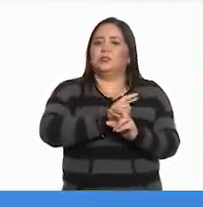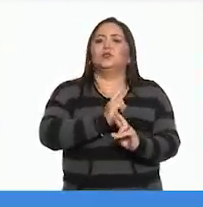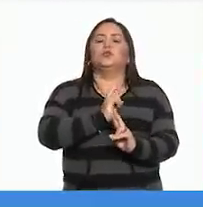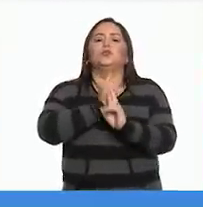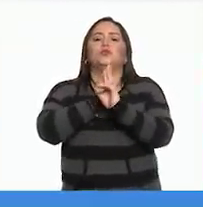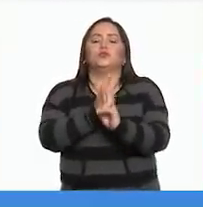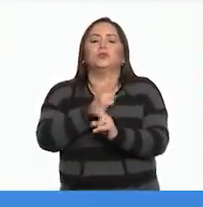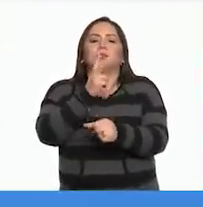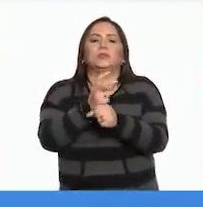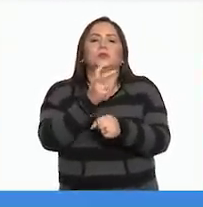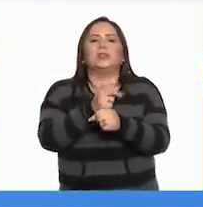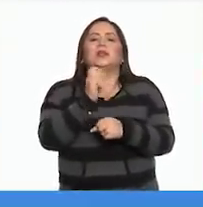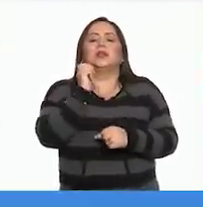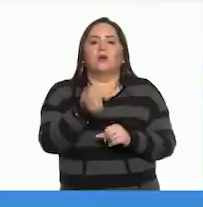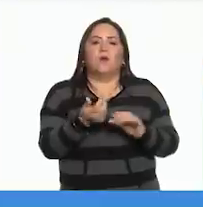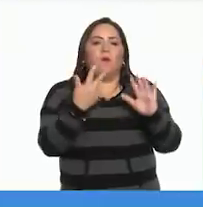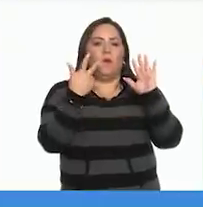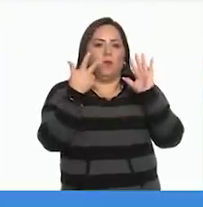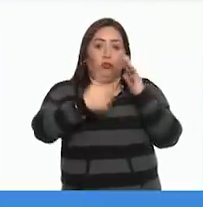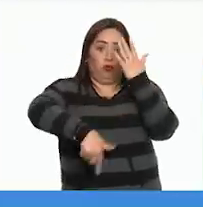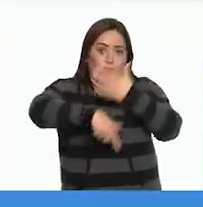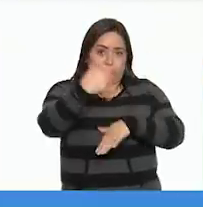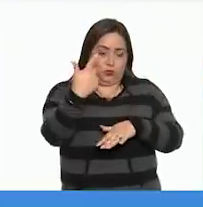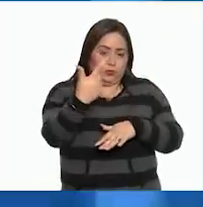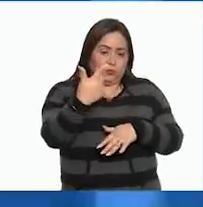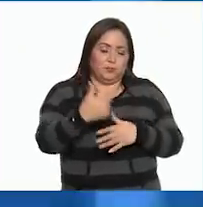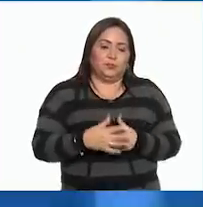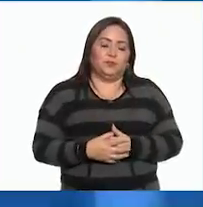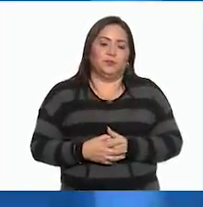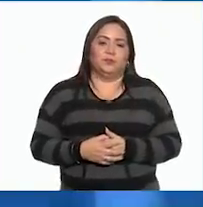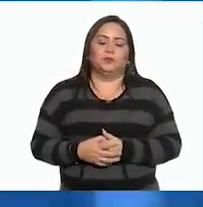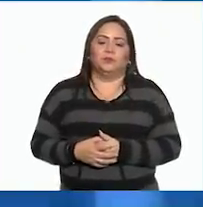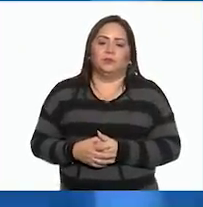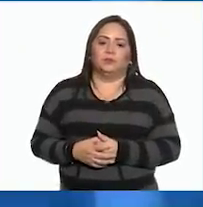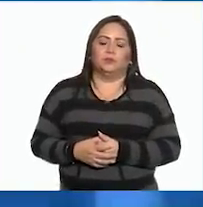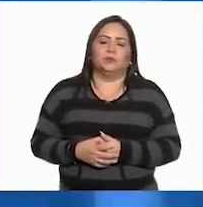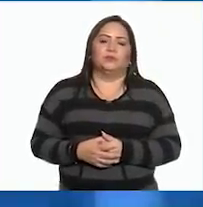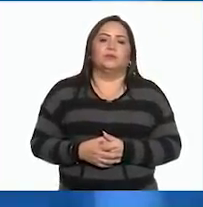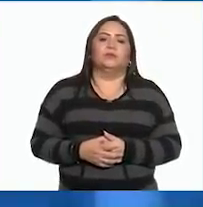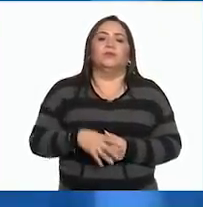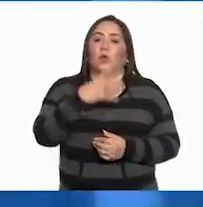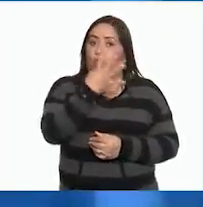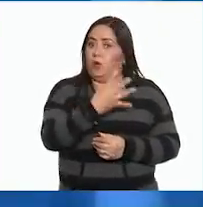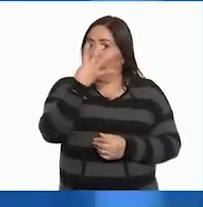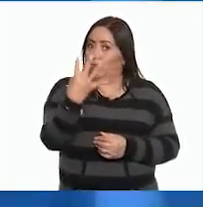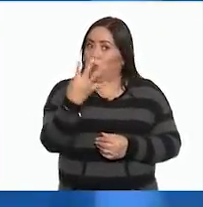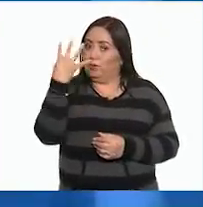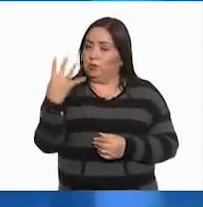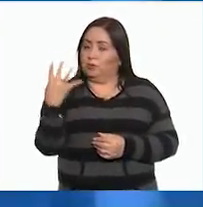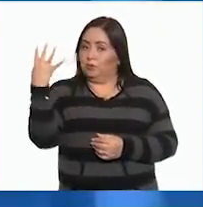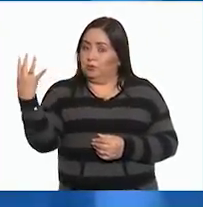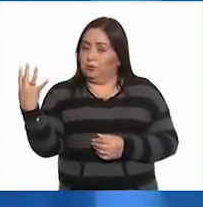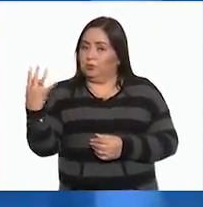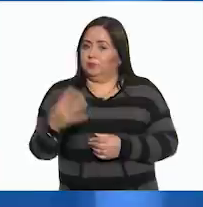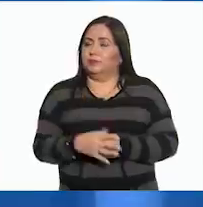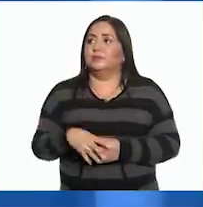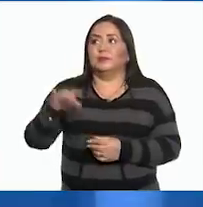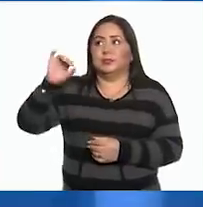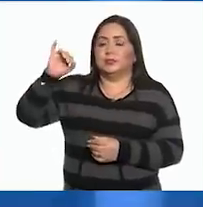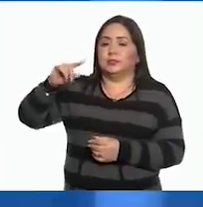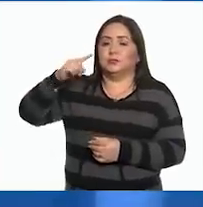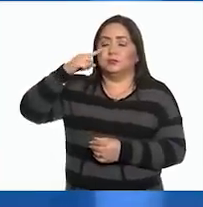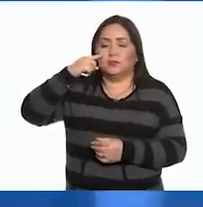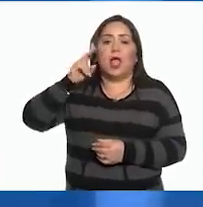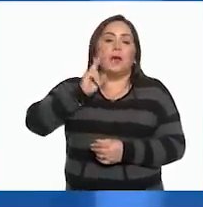resultado del segundo término sería 12. ¿Entonces la sucesión va de 4 en 4, maestro? Sí, vamos